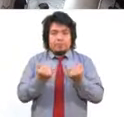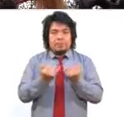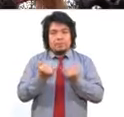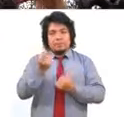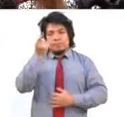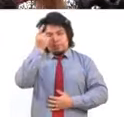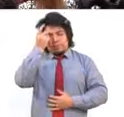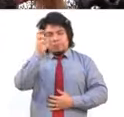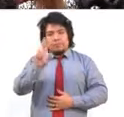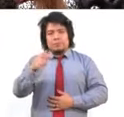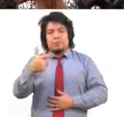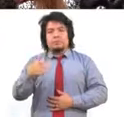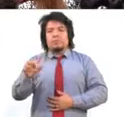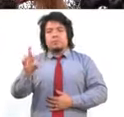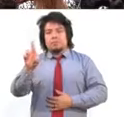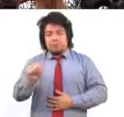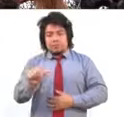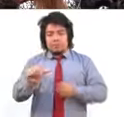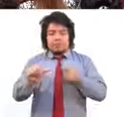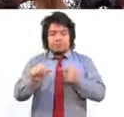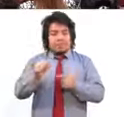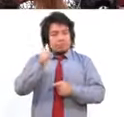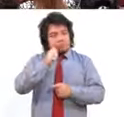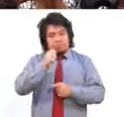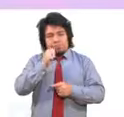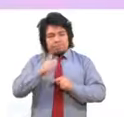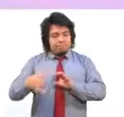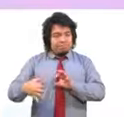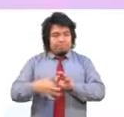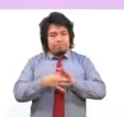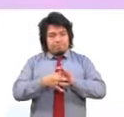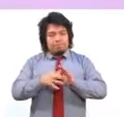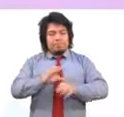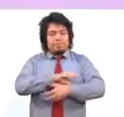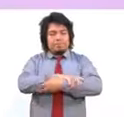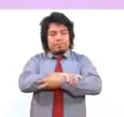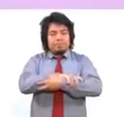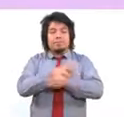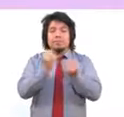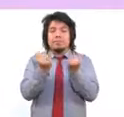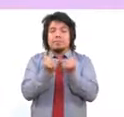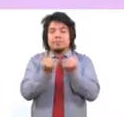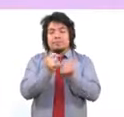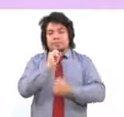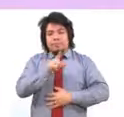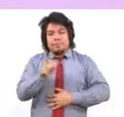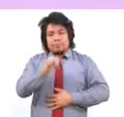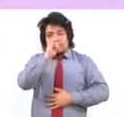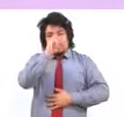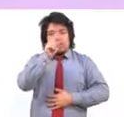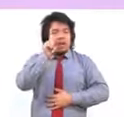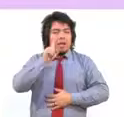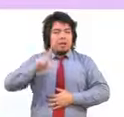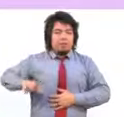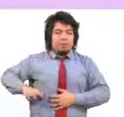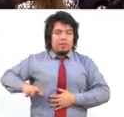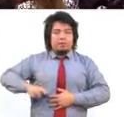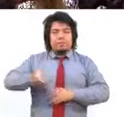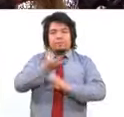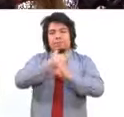que es nuestro cómplice de todos los días, y a la jefa de gobierno, obviamente, que es quien comanda